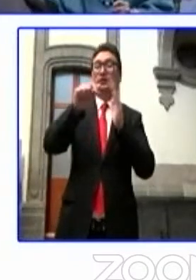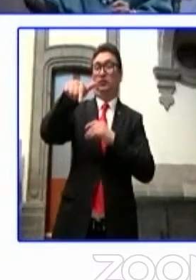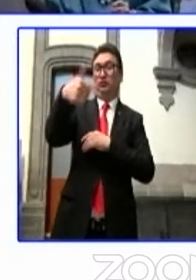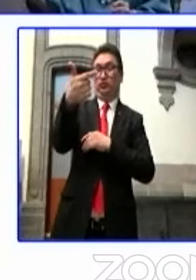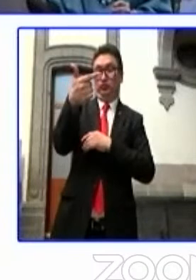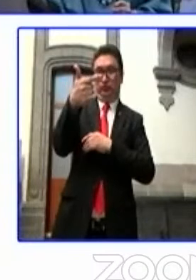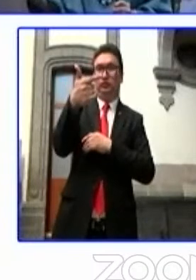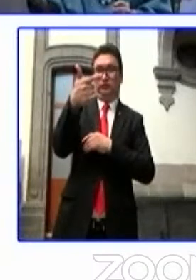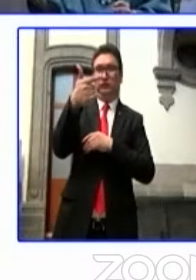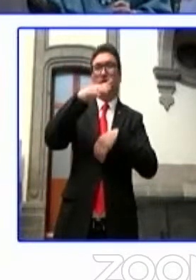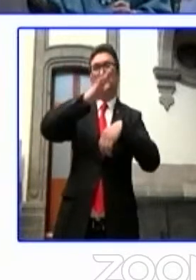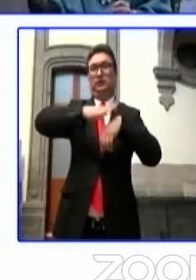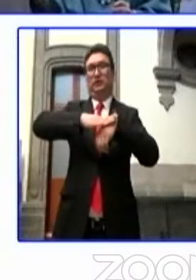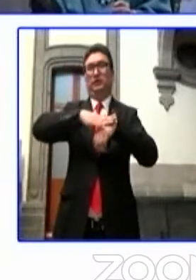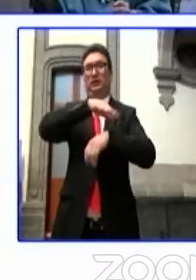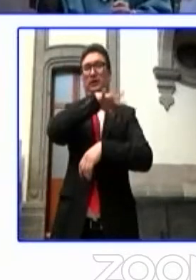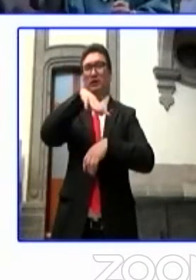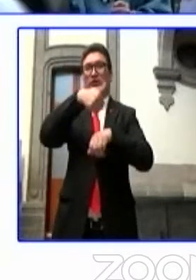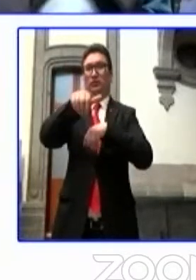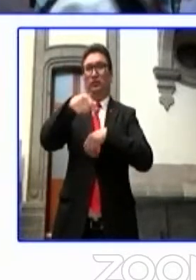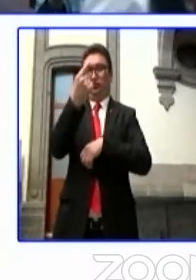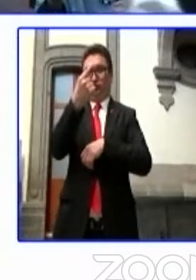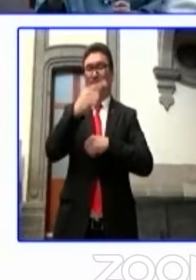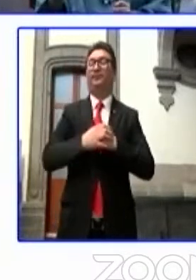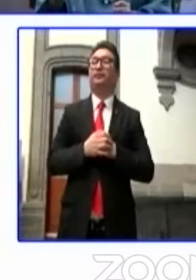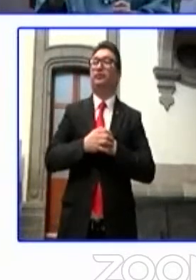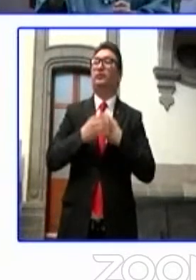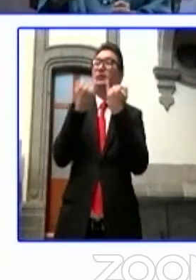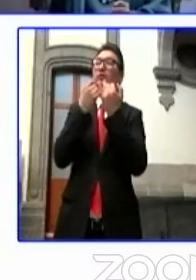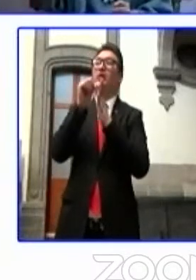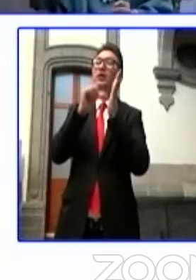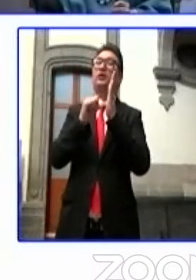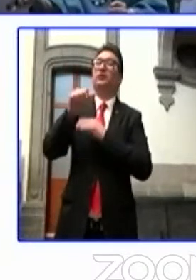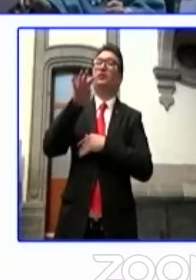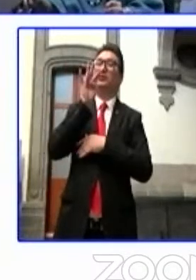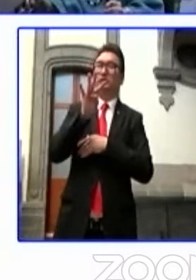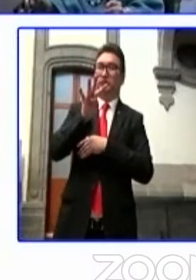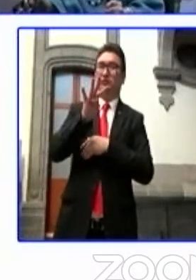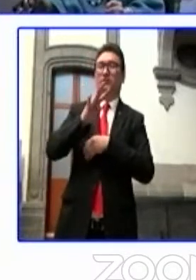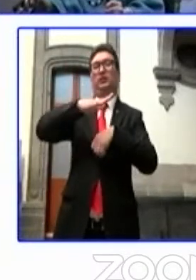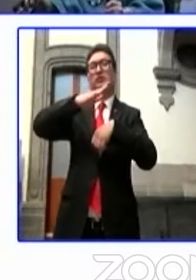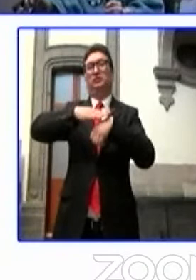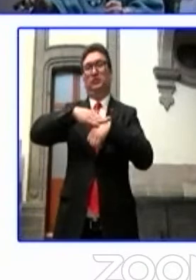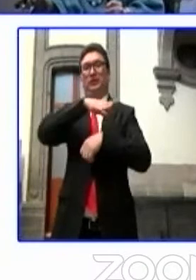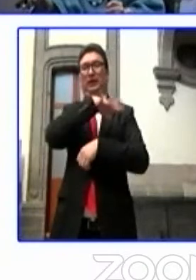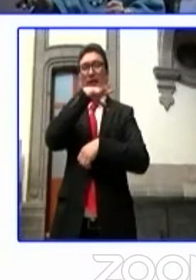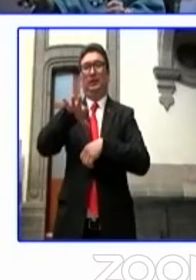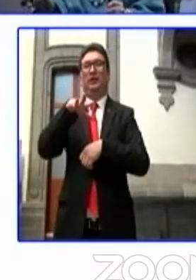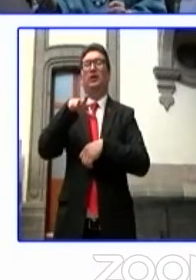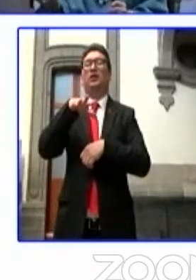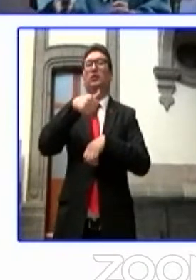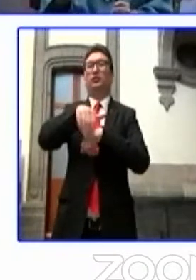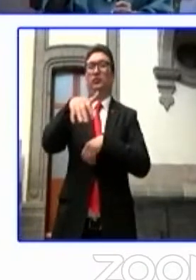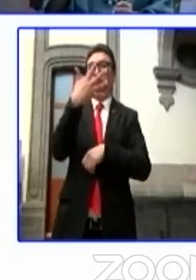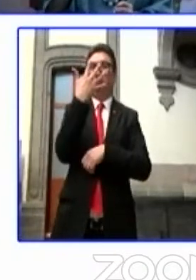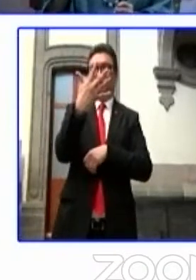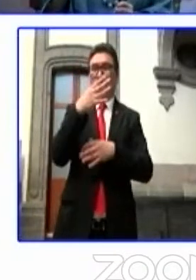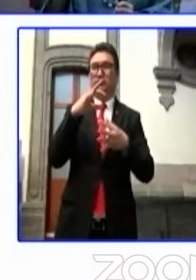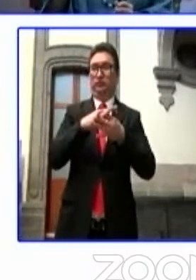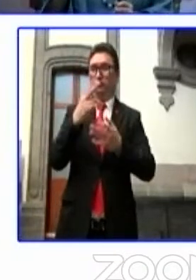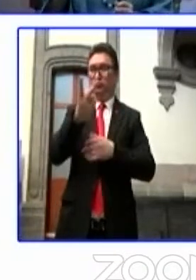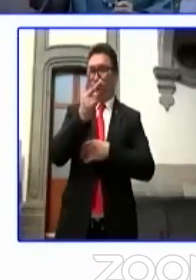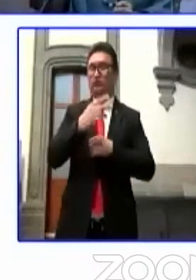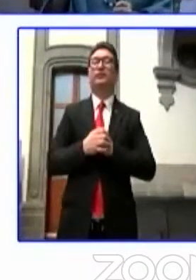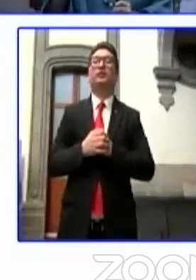su observación general número 1. Tenemos el artículo 19 y su observación general número 5. Tenemos